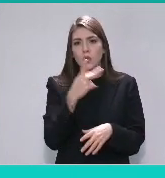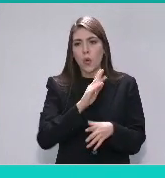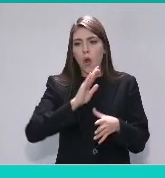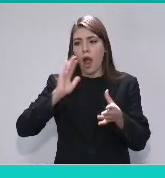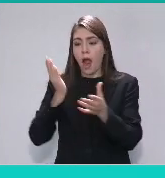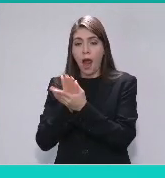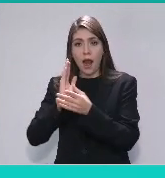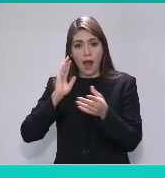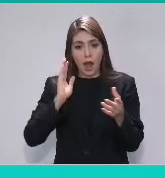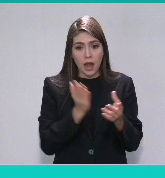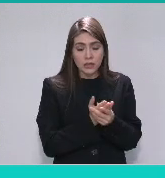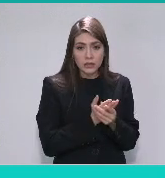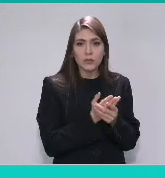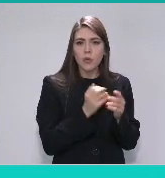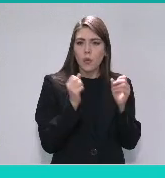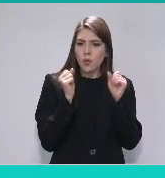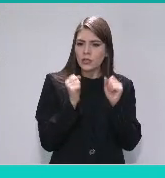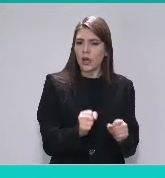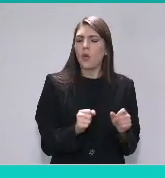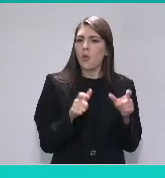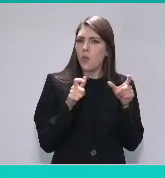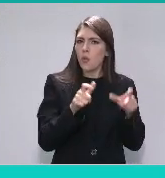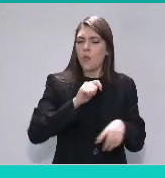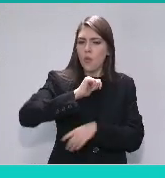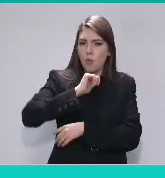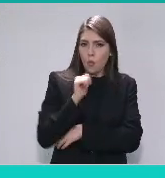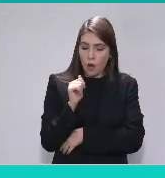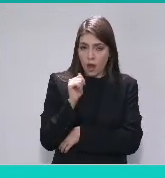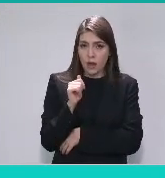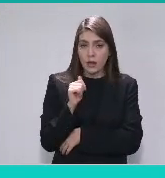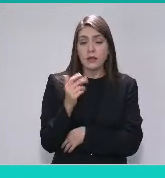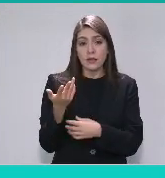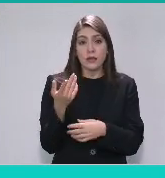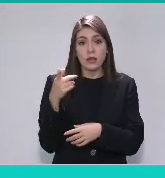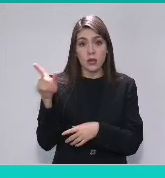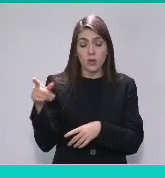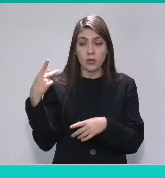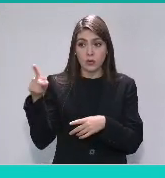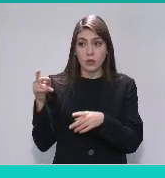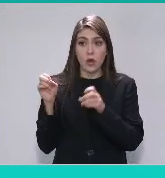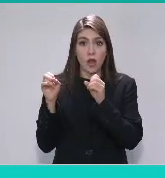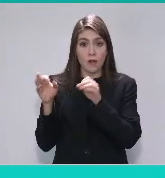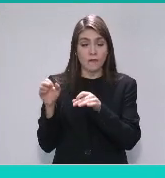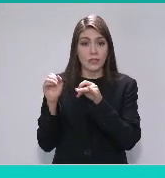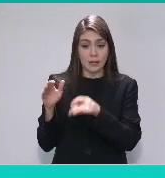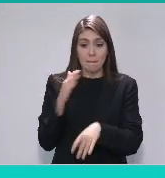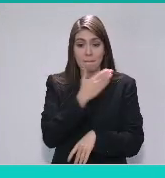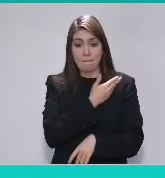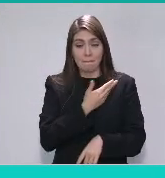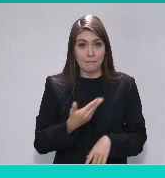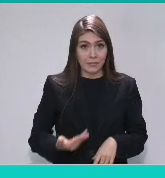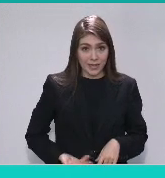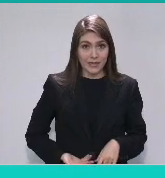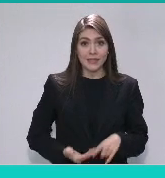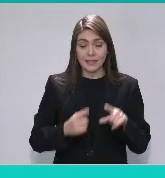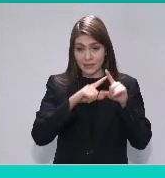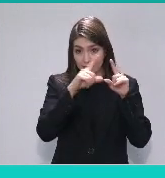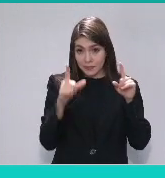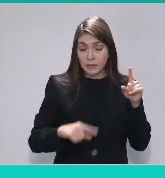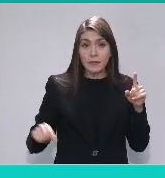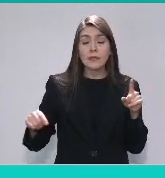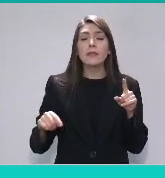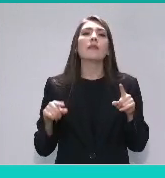de un sujeto obligado en este caso la oficina de la presidencia de la república- toda información se